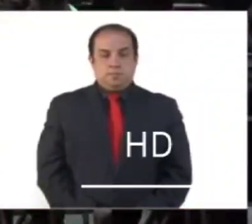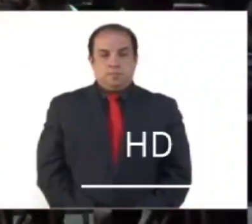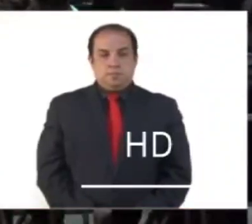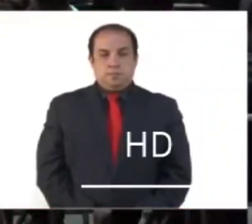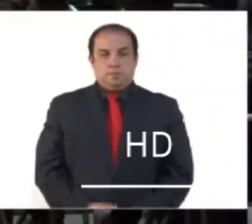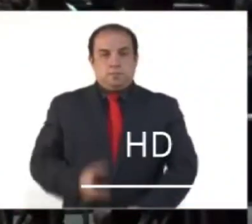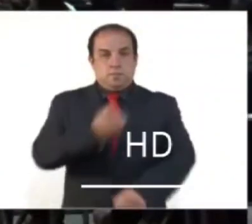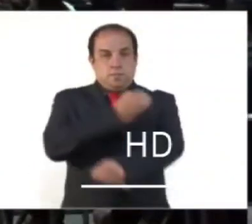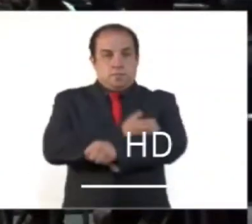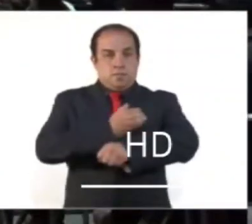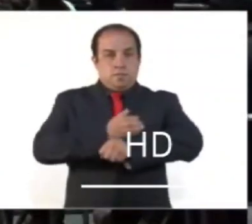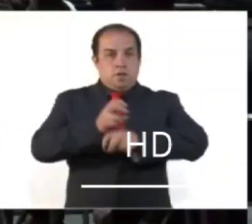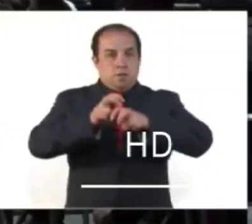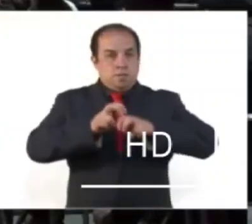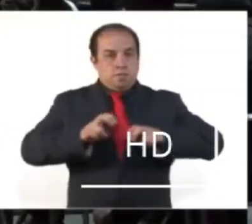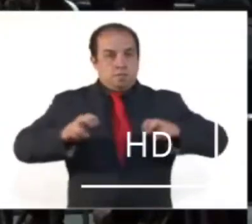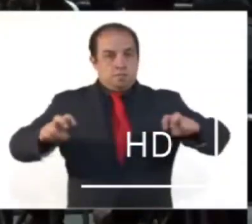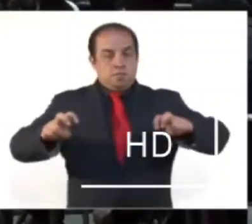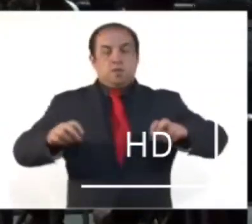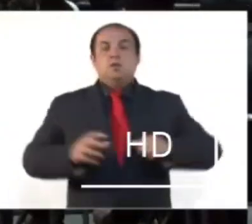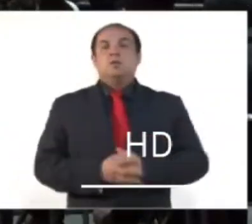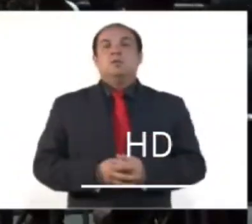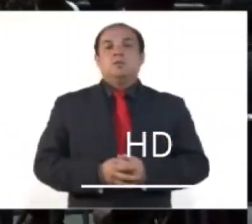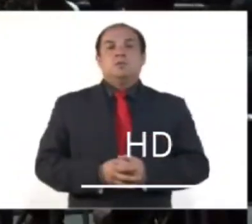Compañeras y compañeros del Gabinete,